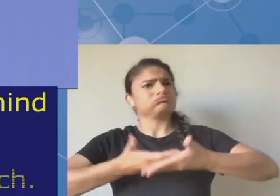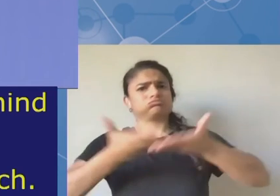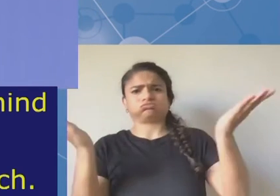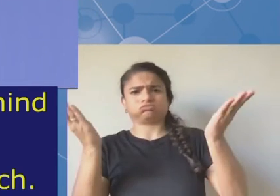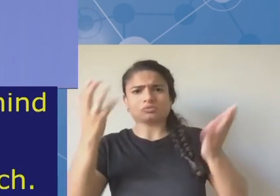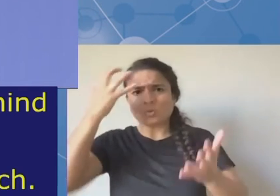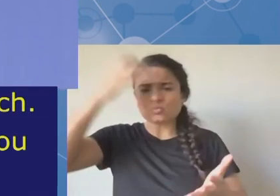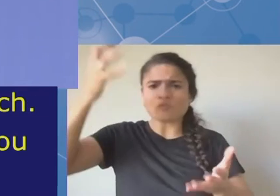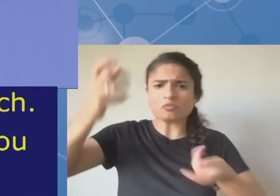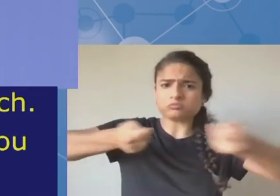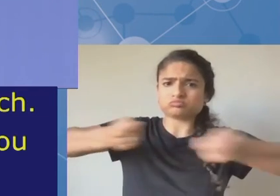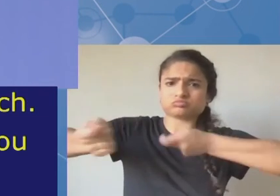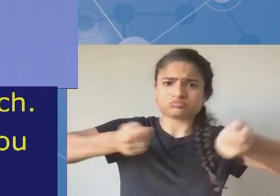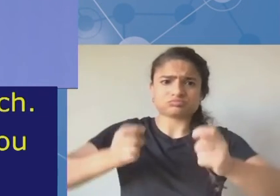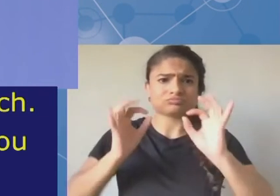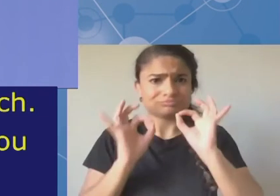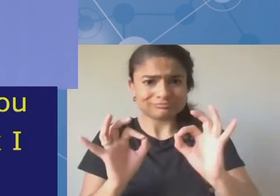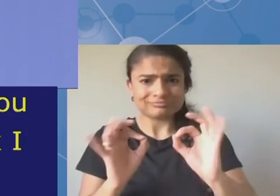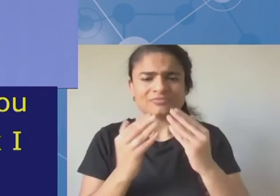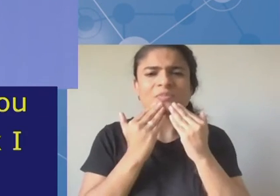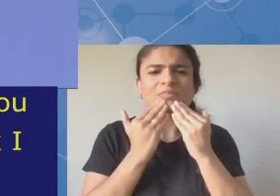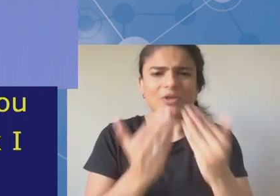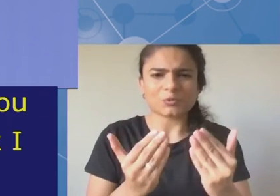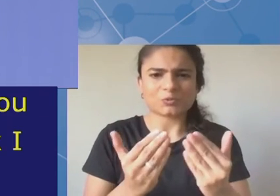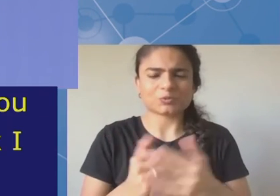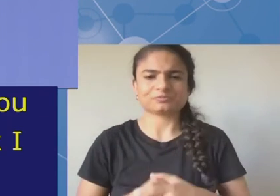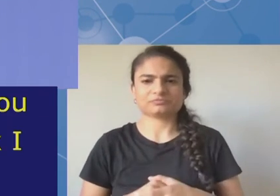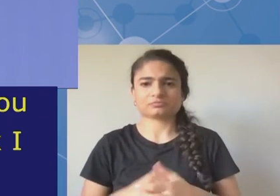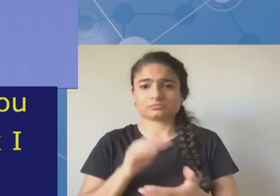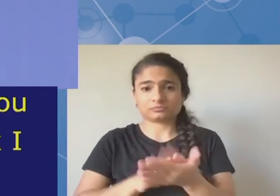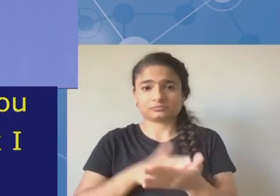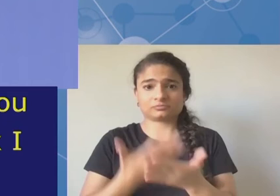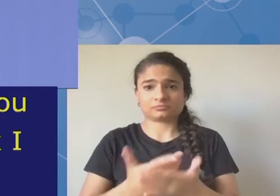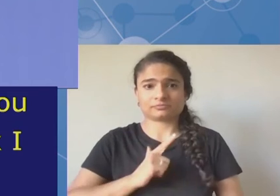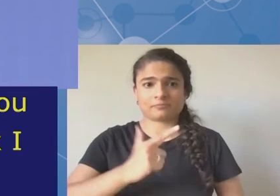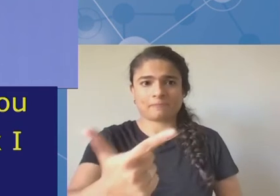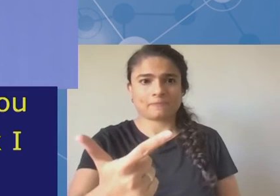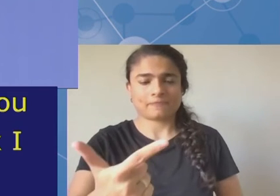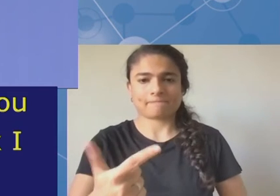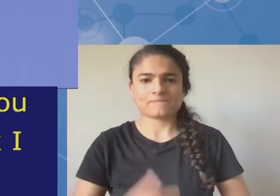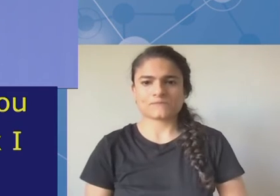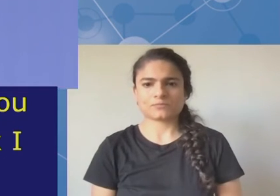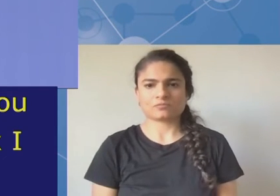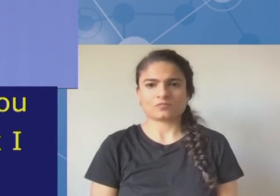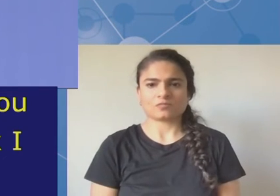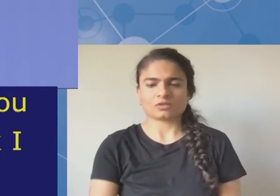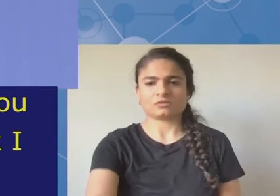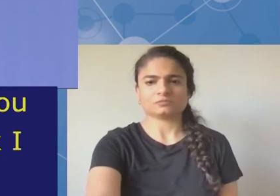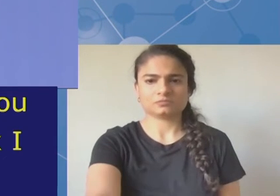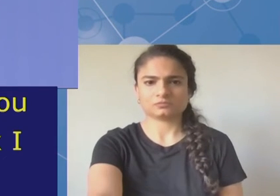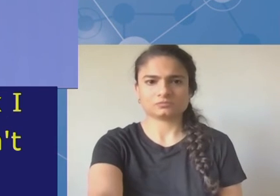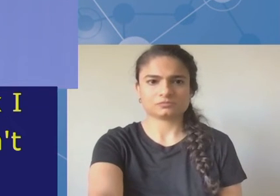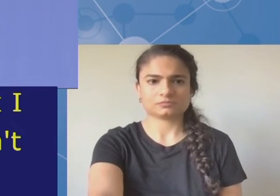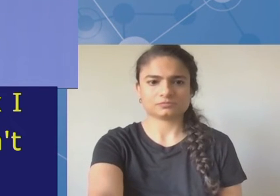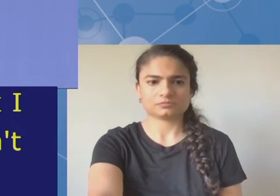Internet, porque es una red para todos. No nos olvidemos de ellos. Gracias. Ahora tengo que ya cerrar la cola